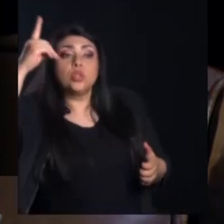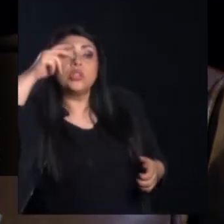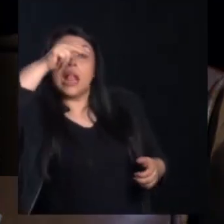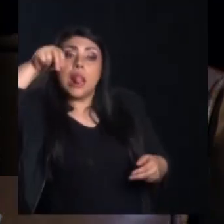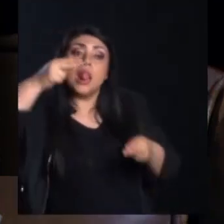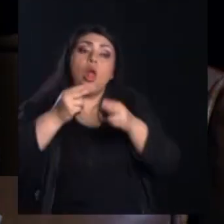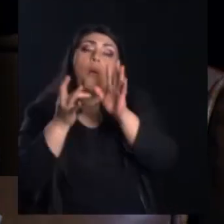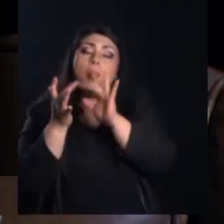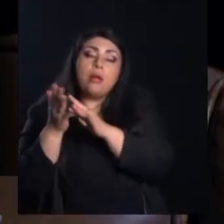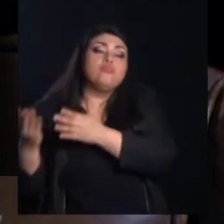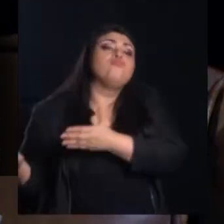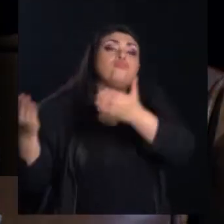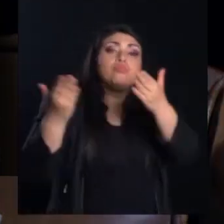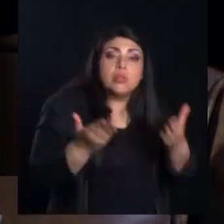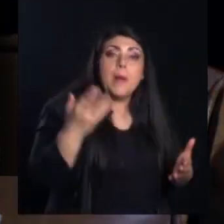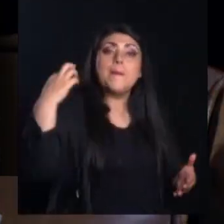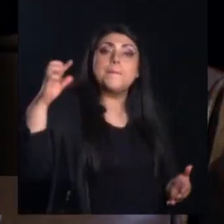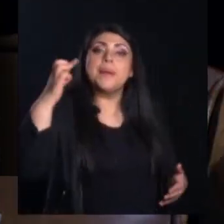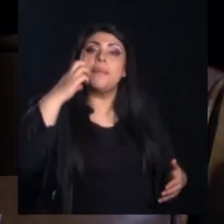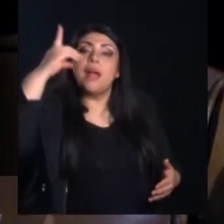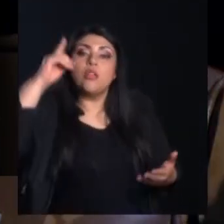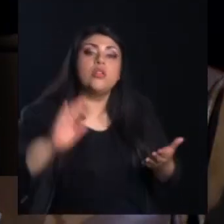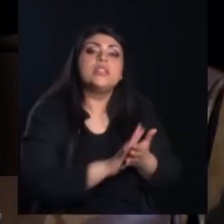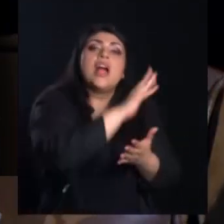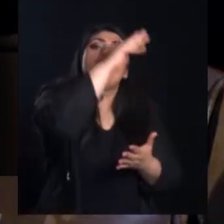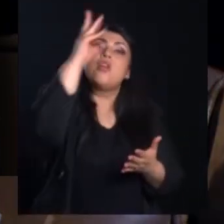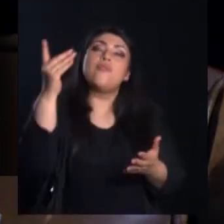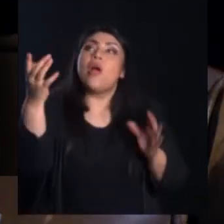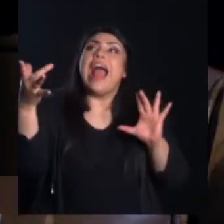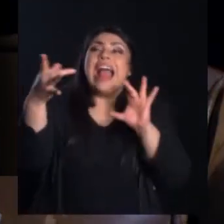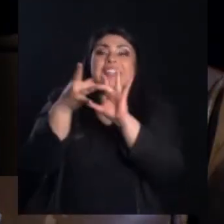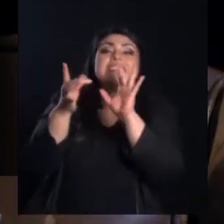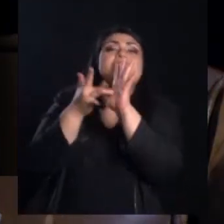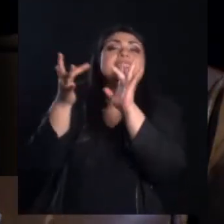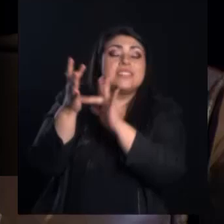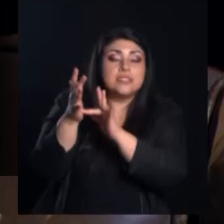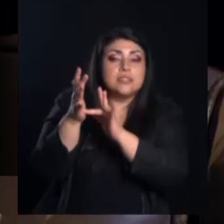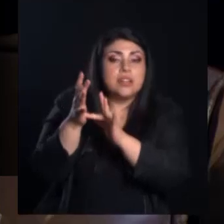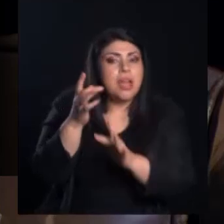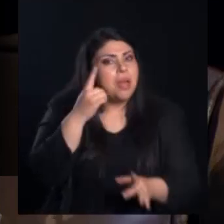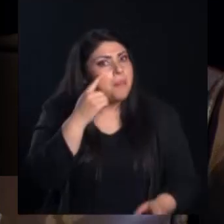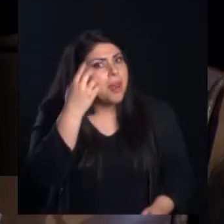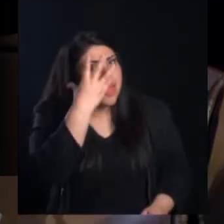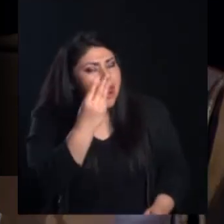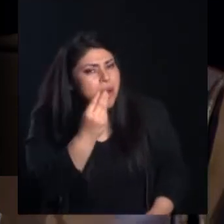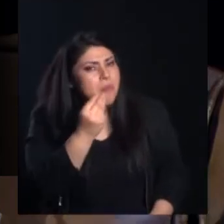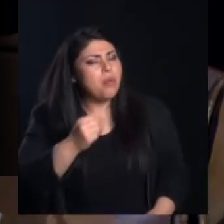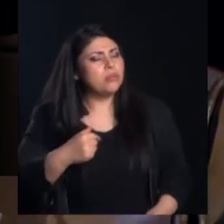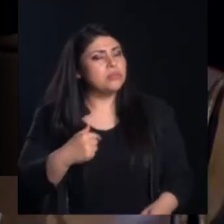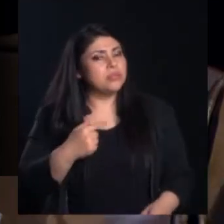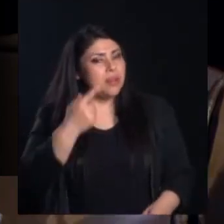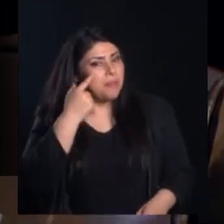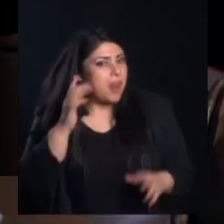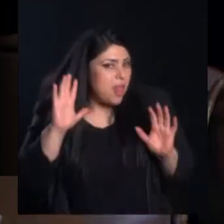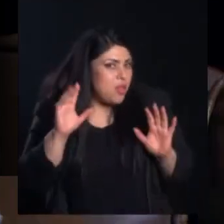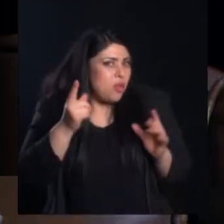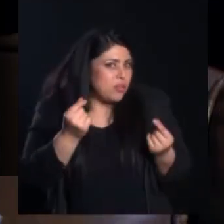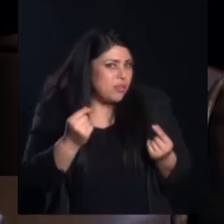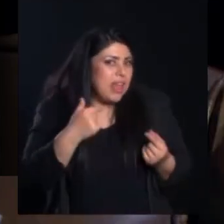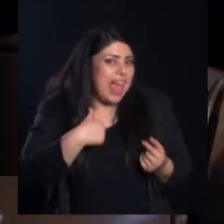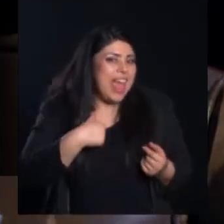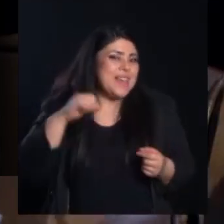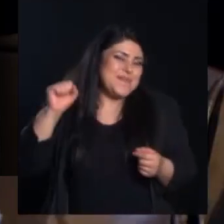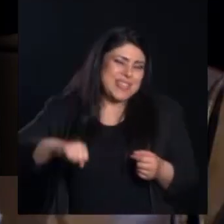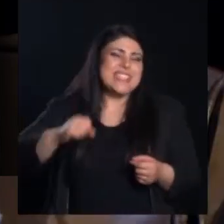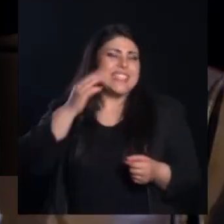nombre yo lo haré a mí me encantó este versículo porque no sé si te ha pasado a mí me ha pasado en